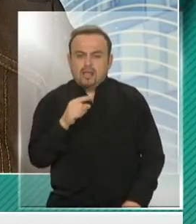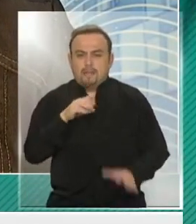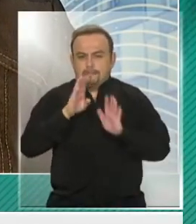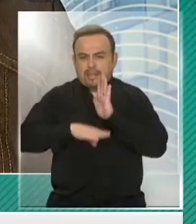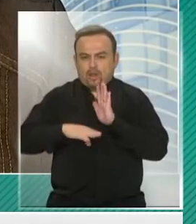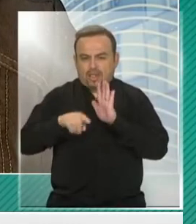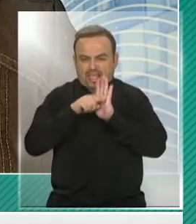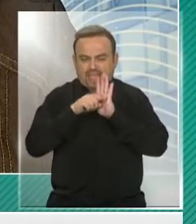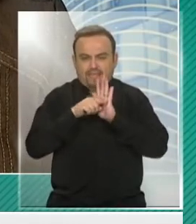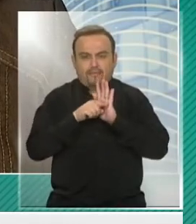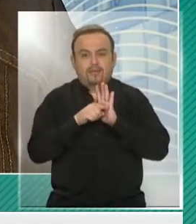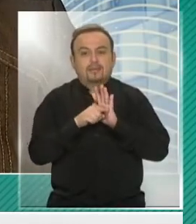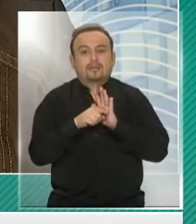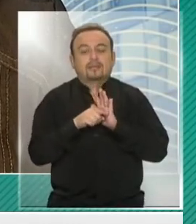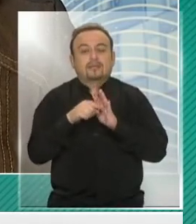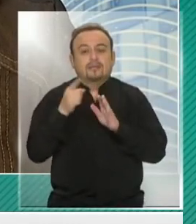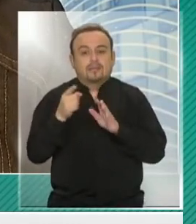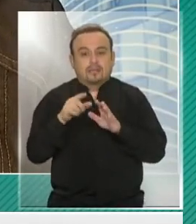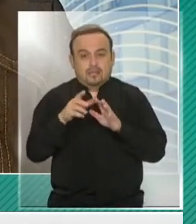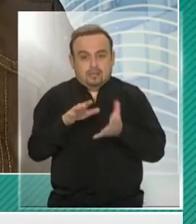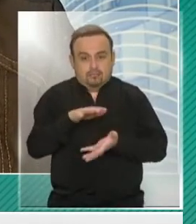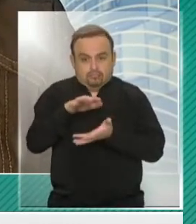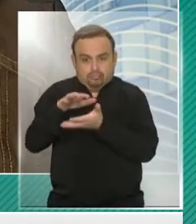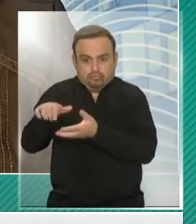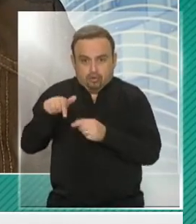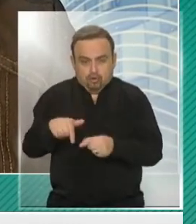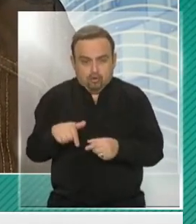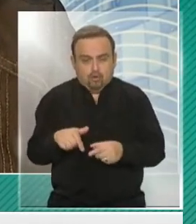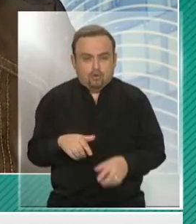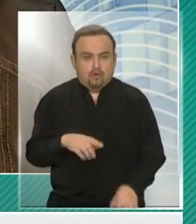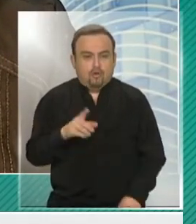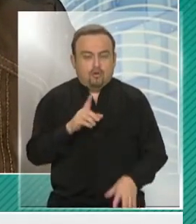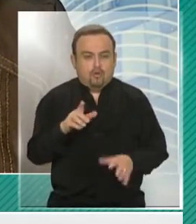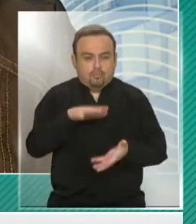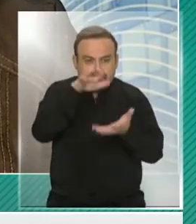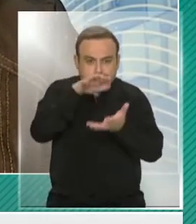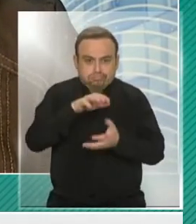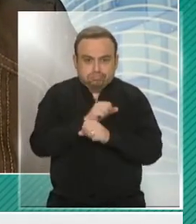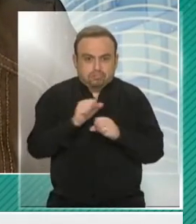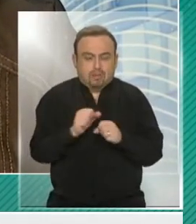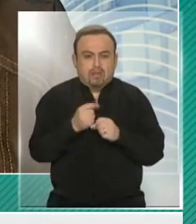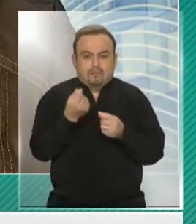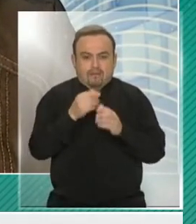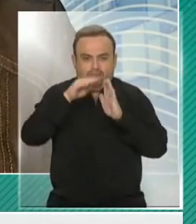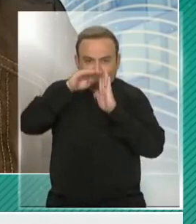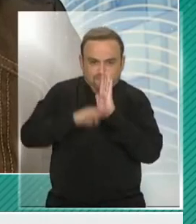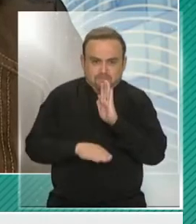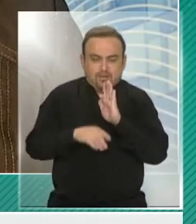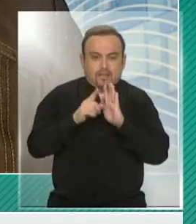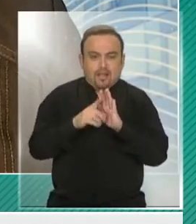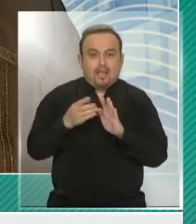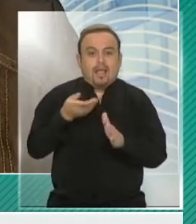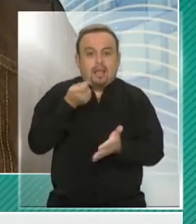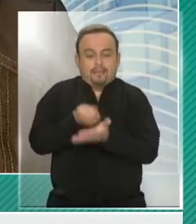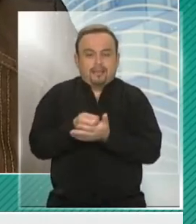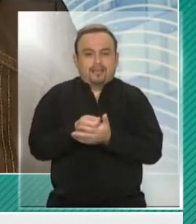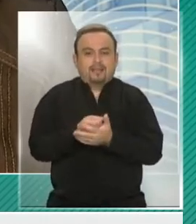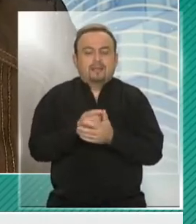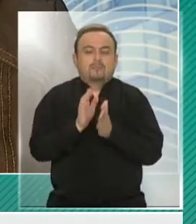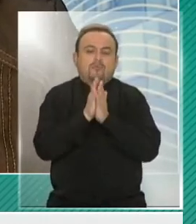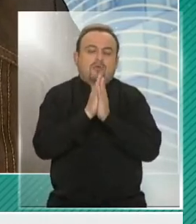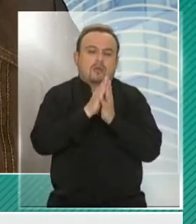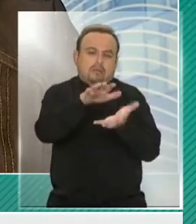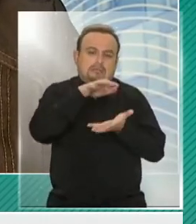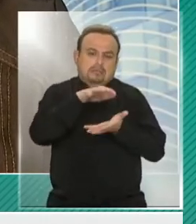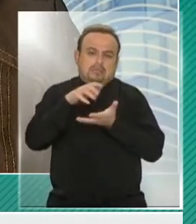precio negativo es para los que tienen entregas físicas el día de hoy como una capacidad para almacenarlo por eso es que bajó de precio y se pagaba en el fondo para que al que lo pudiera